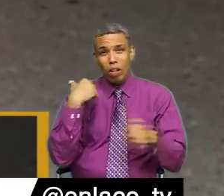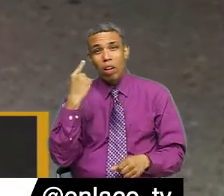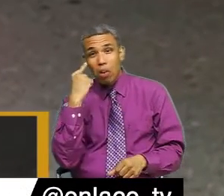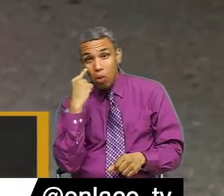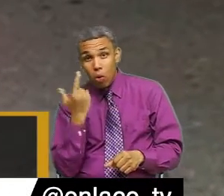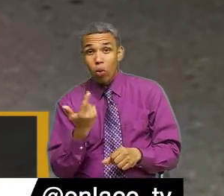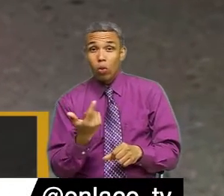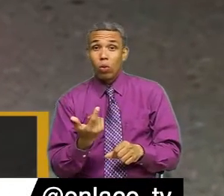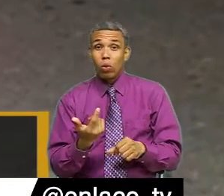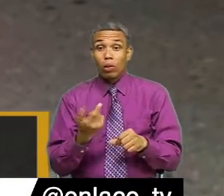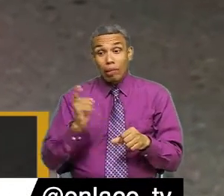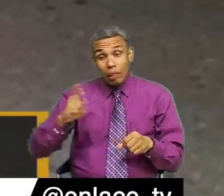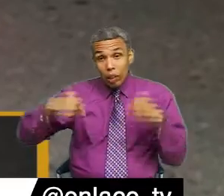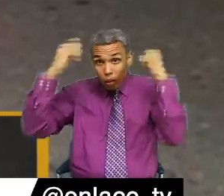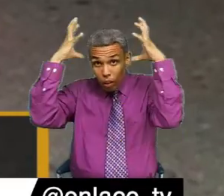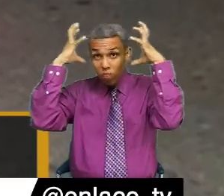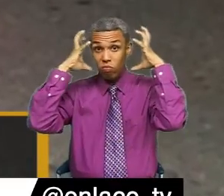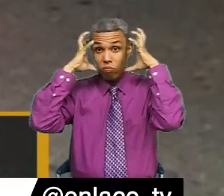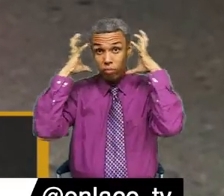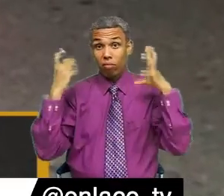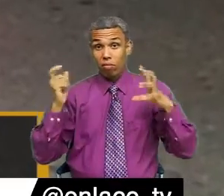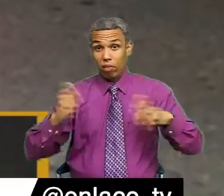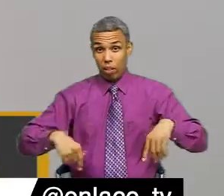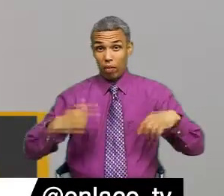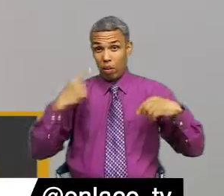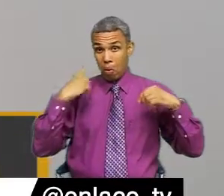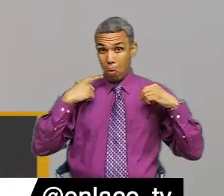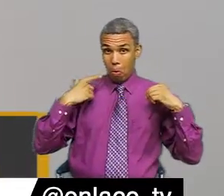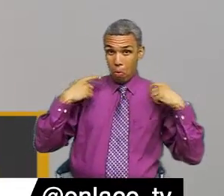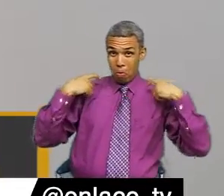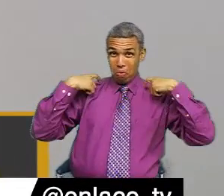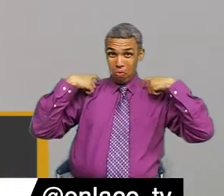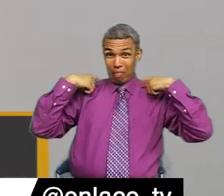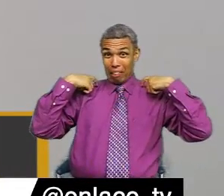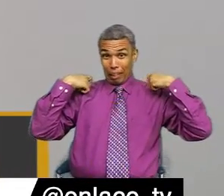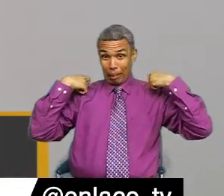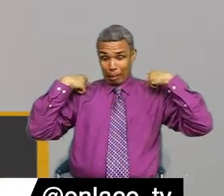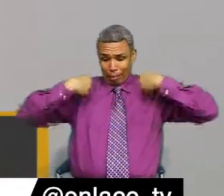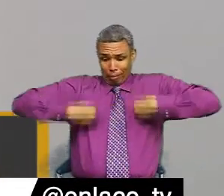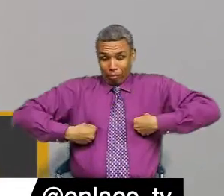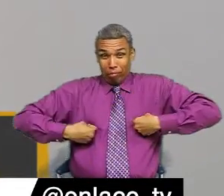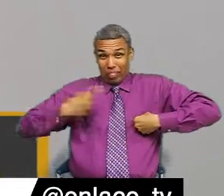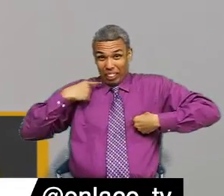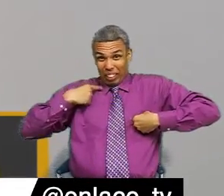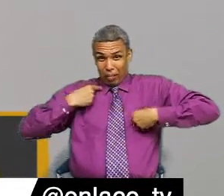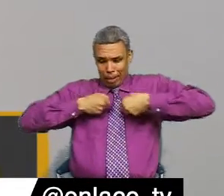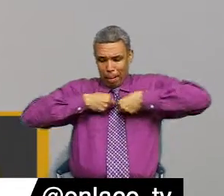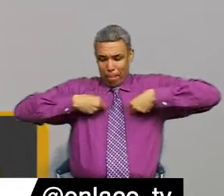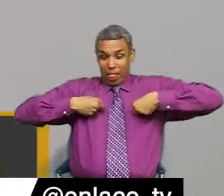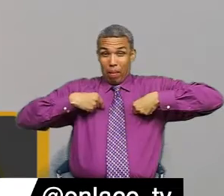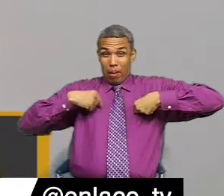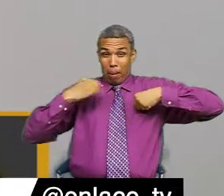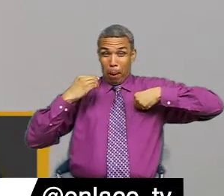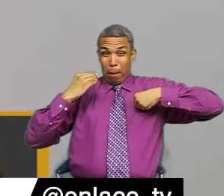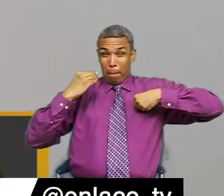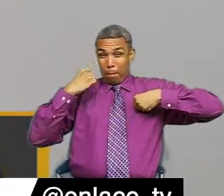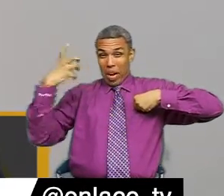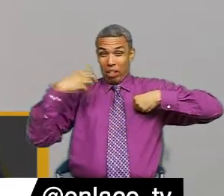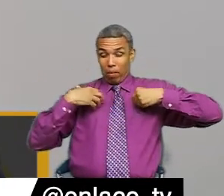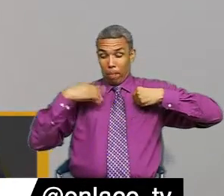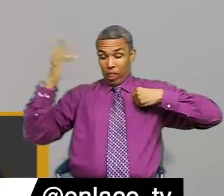medidas de autoprotección y así se hagan visibles en las vías. Nosotros los motociclistas somos las personas más vulnerables en el momento de conducir un